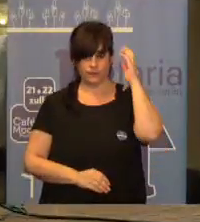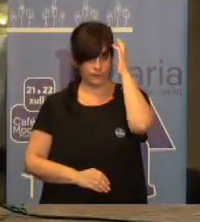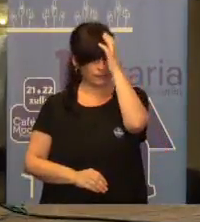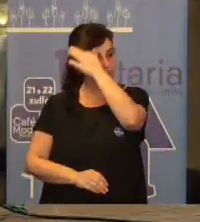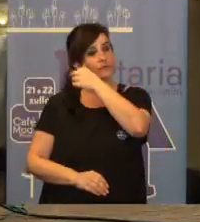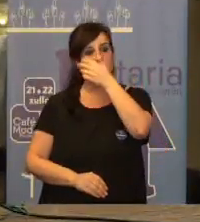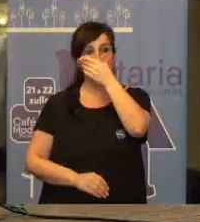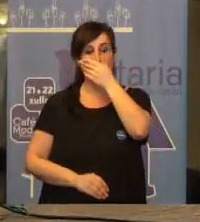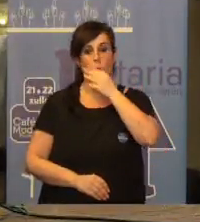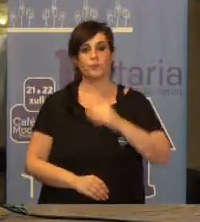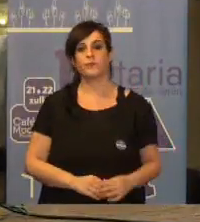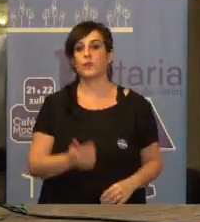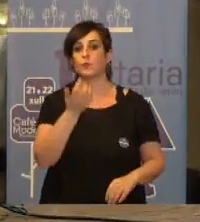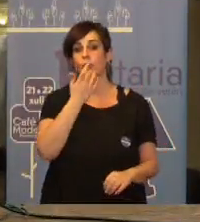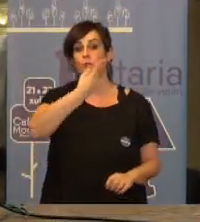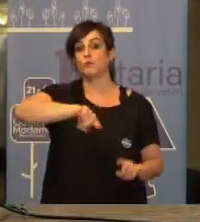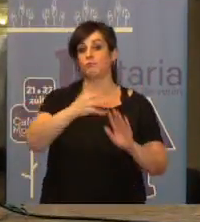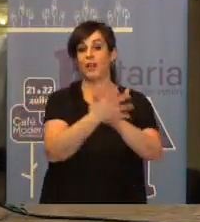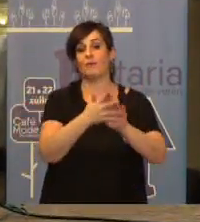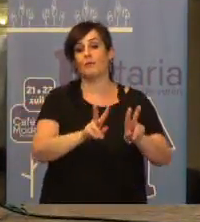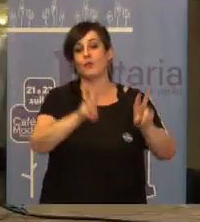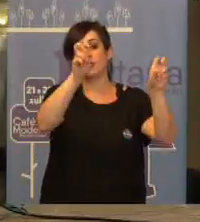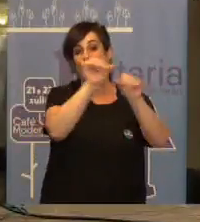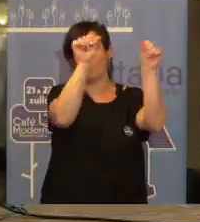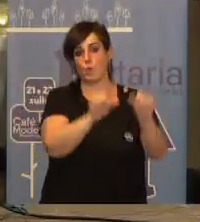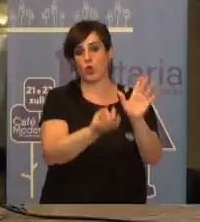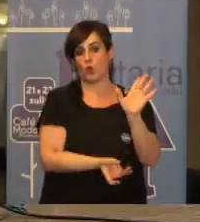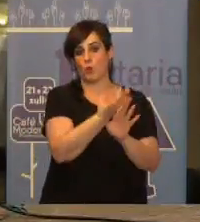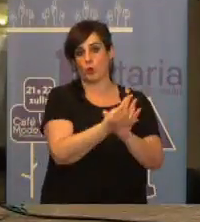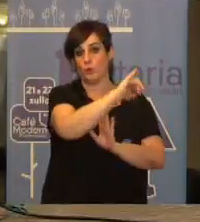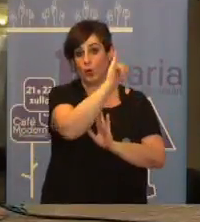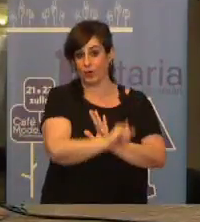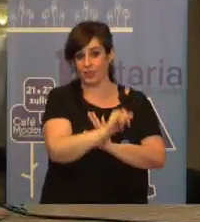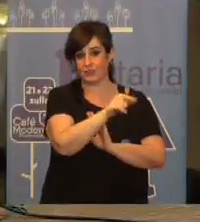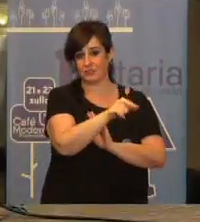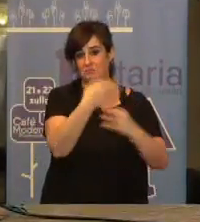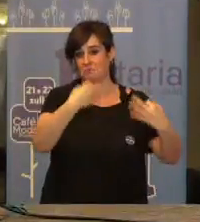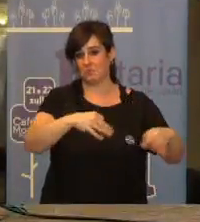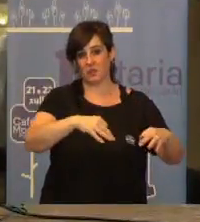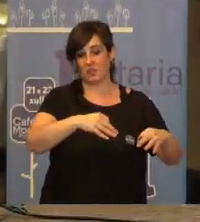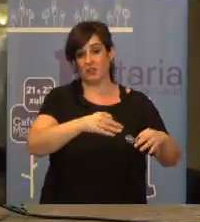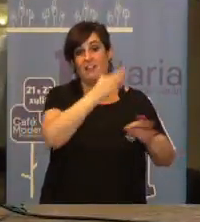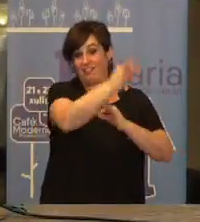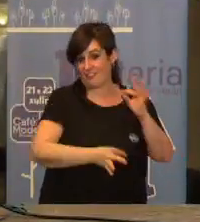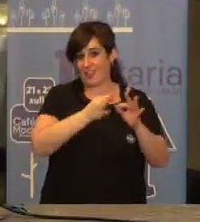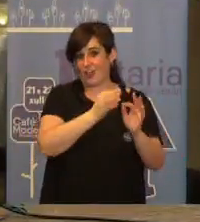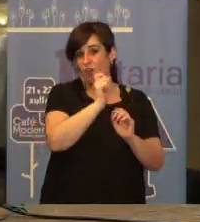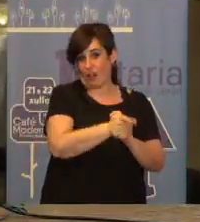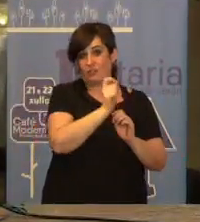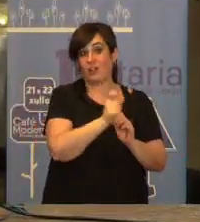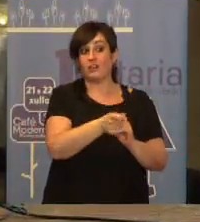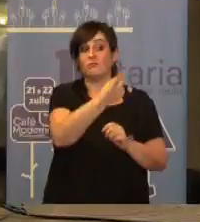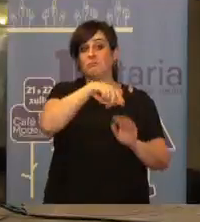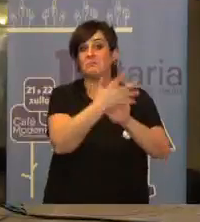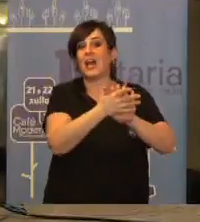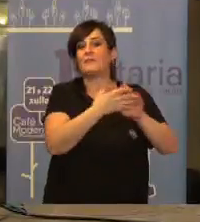Cando falamos do primeiro, da crisis do modelo productivo, que é unha crisis sistémica, multifocal, estamos falando de varias cousas, non? Estamos